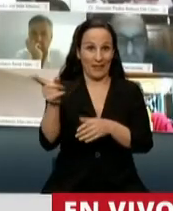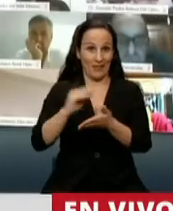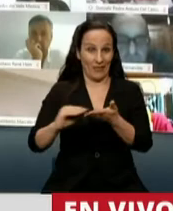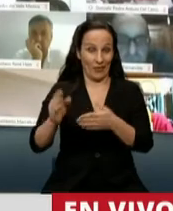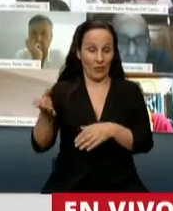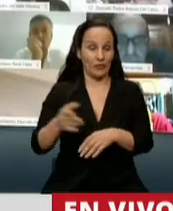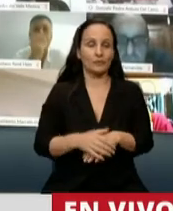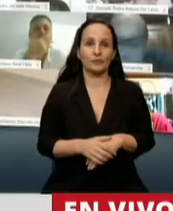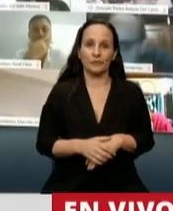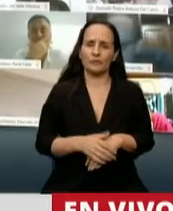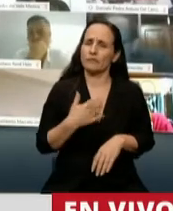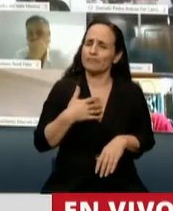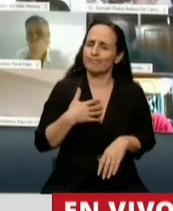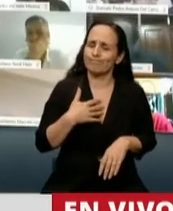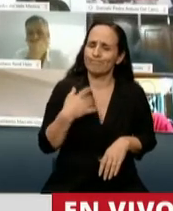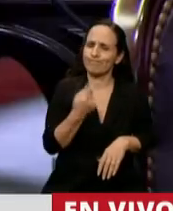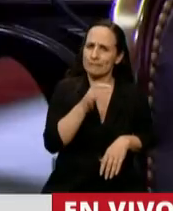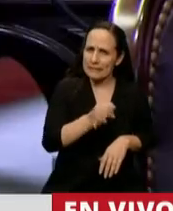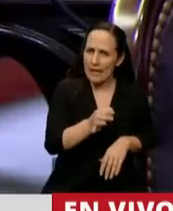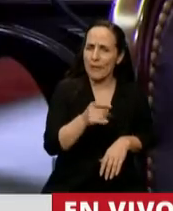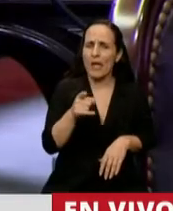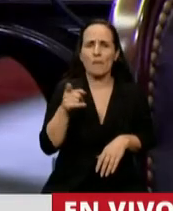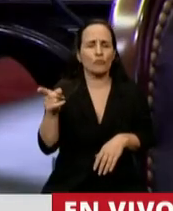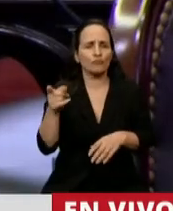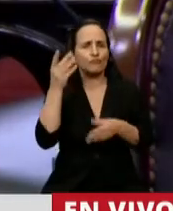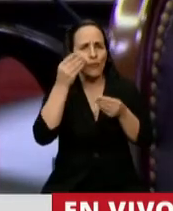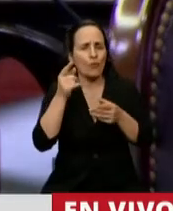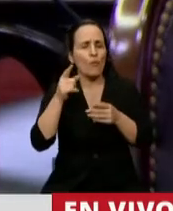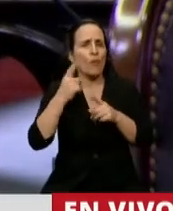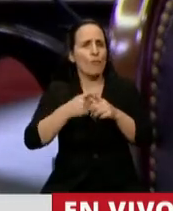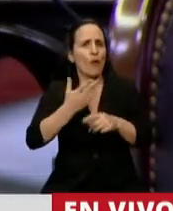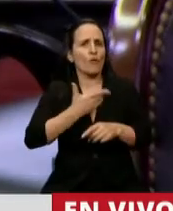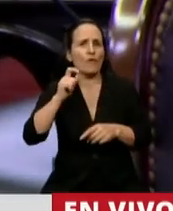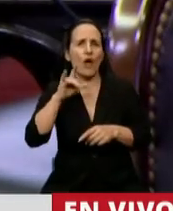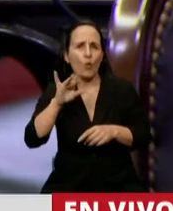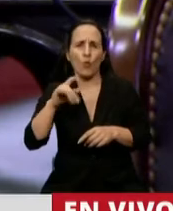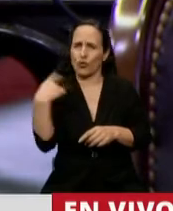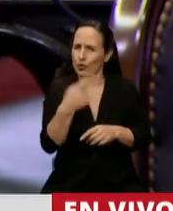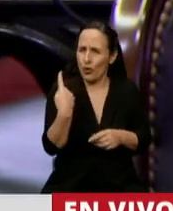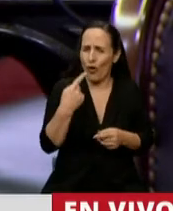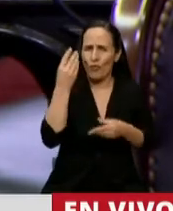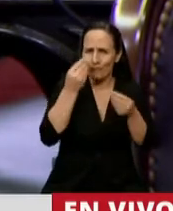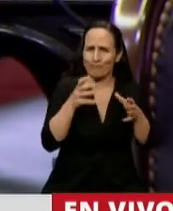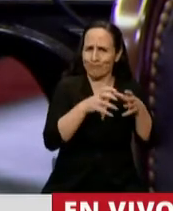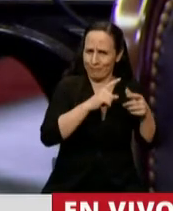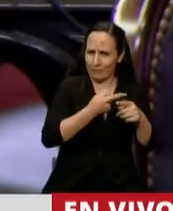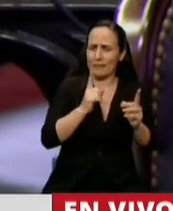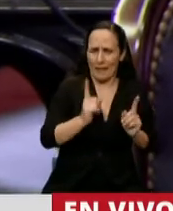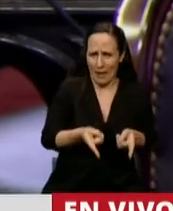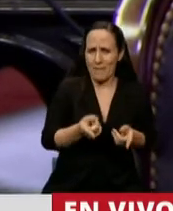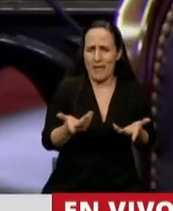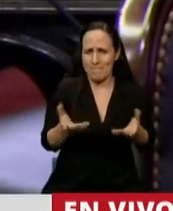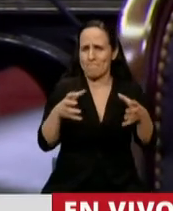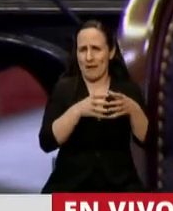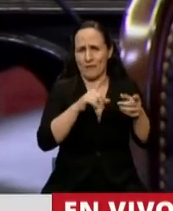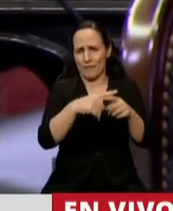diputada, entendiendo que, por supuesto, que la preocupación por Facundo es una preocupación compartida por nuestro bloque y entendemos que por todos